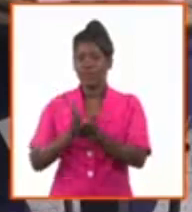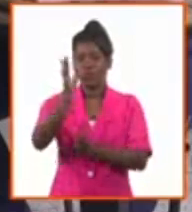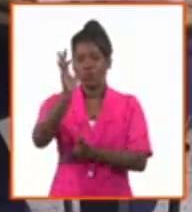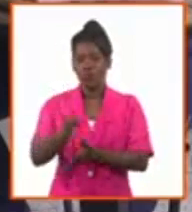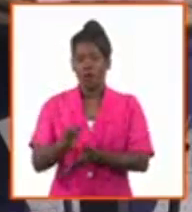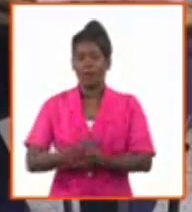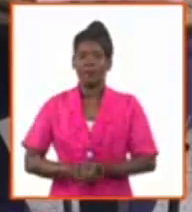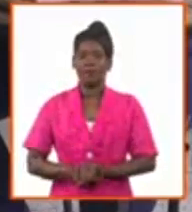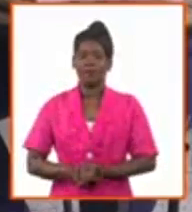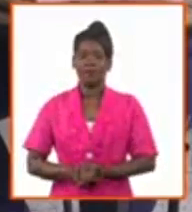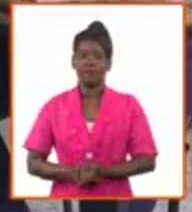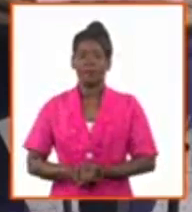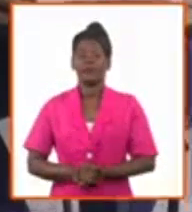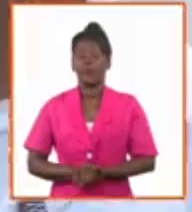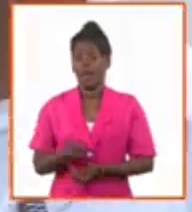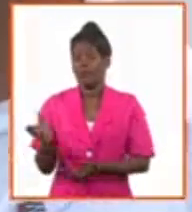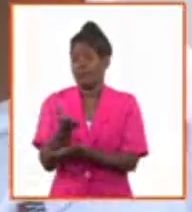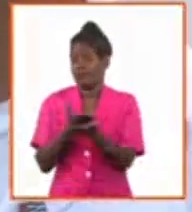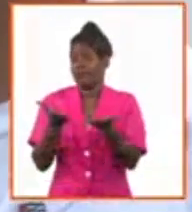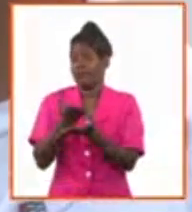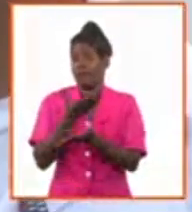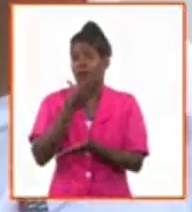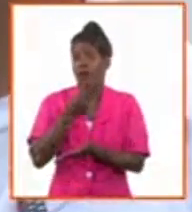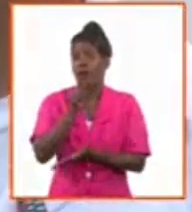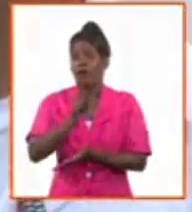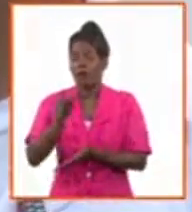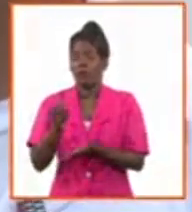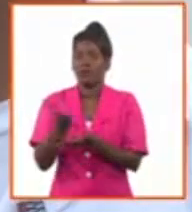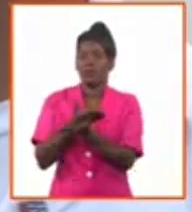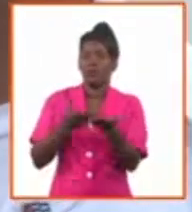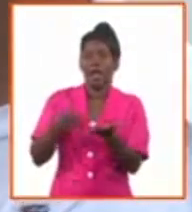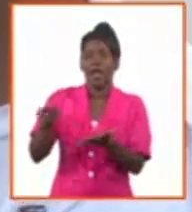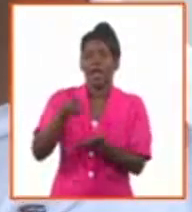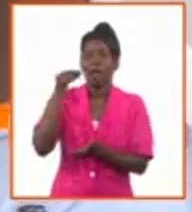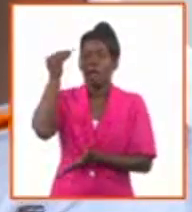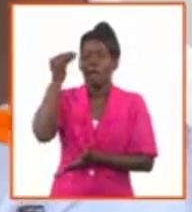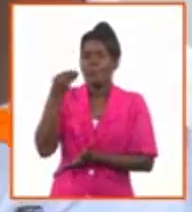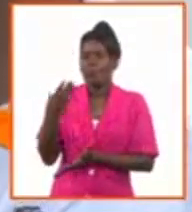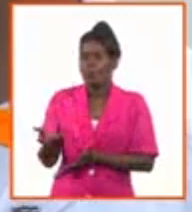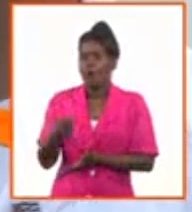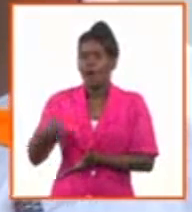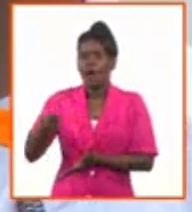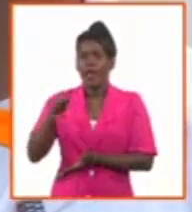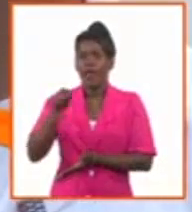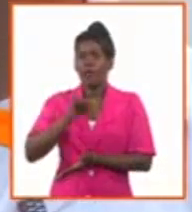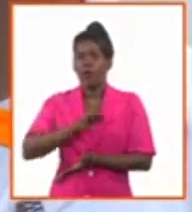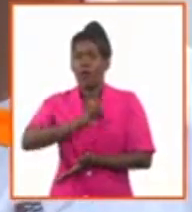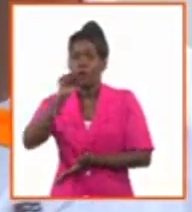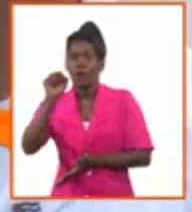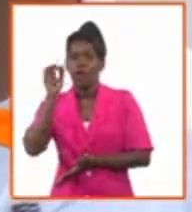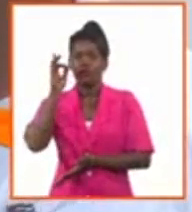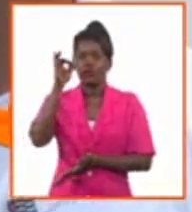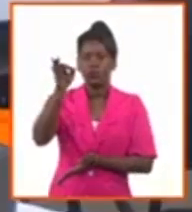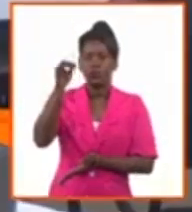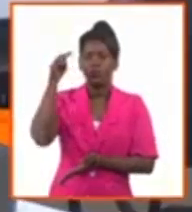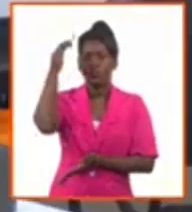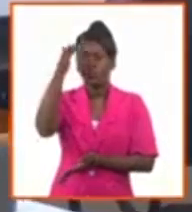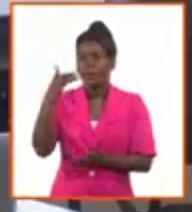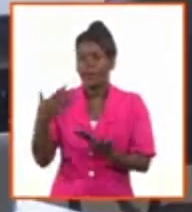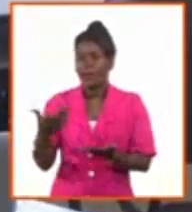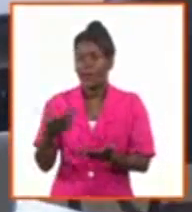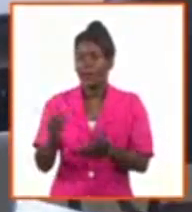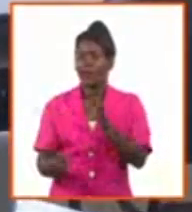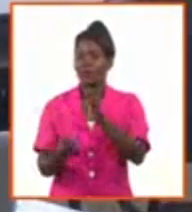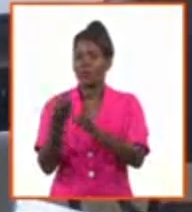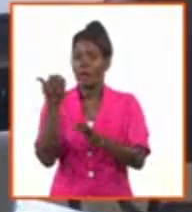podrán intercambiar acerca de todo lo que les preocupa, cómo quieren seguir soñando y revolucionando todo el quehacer